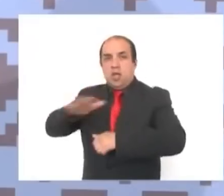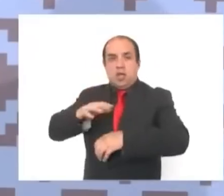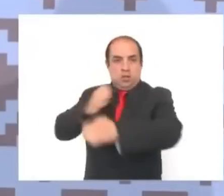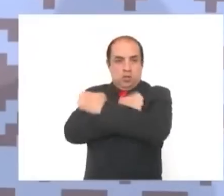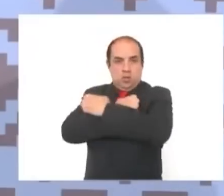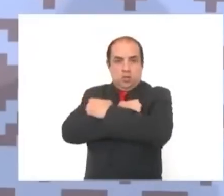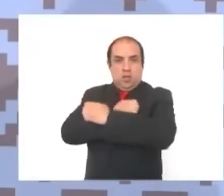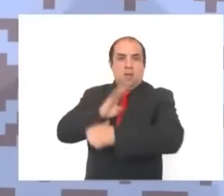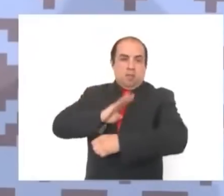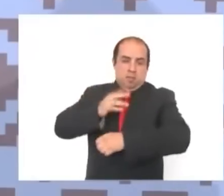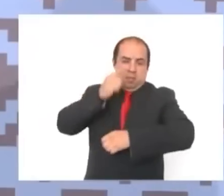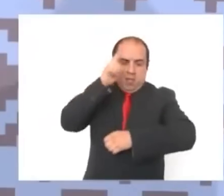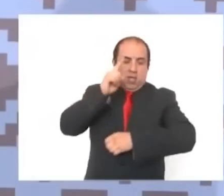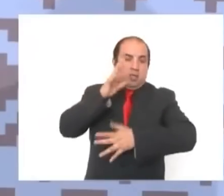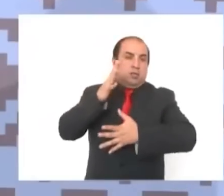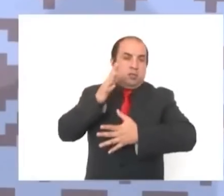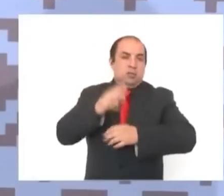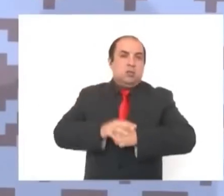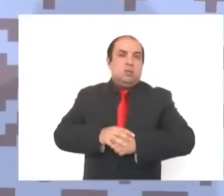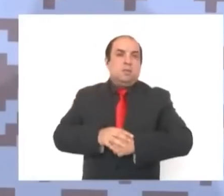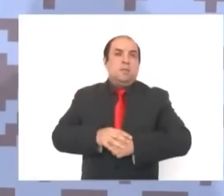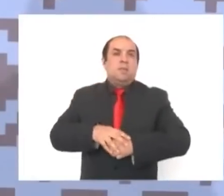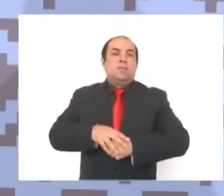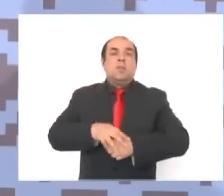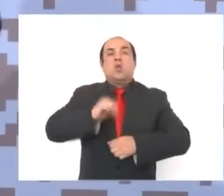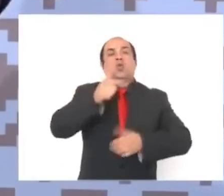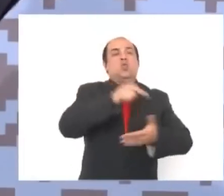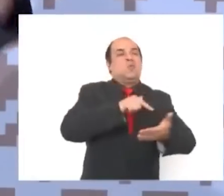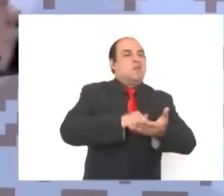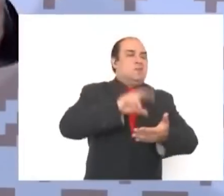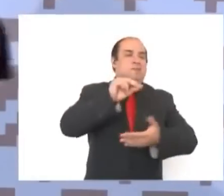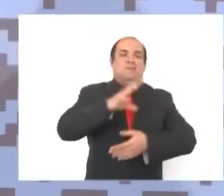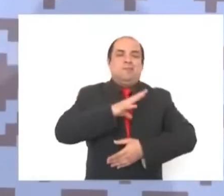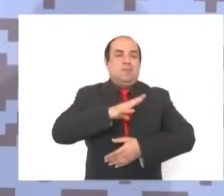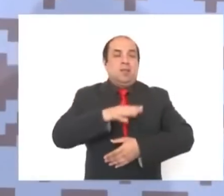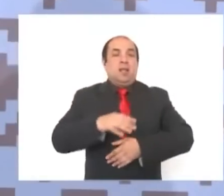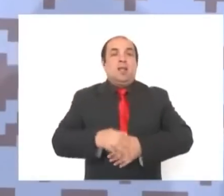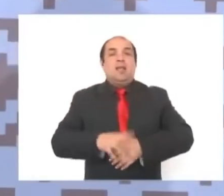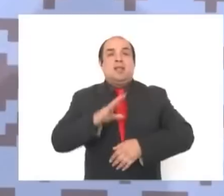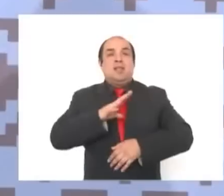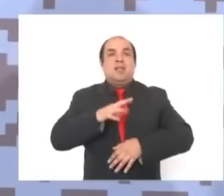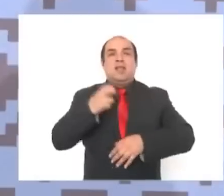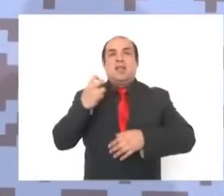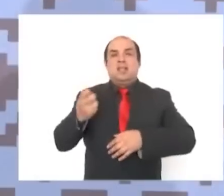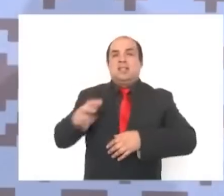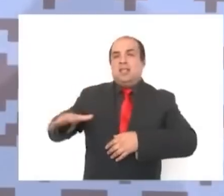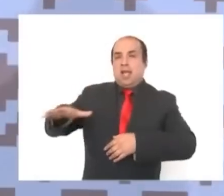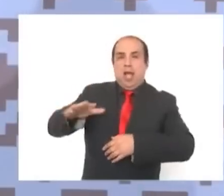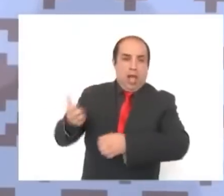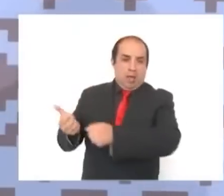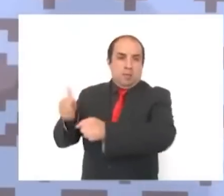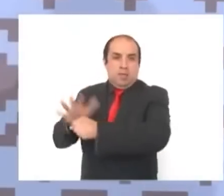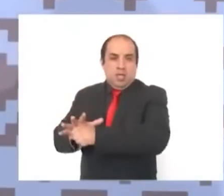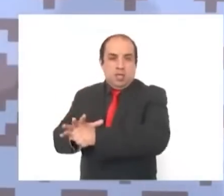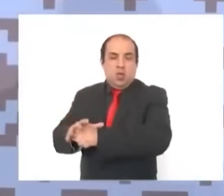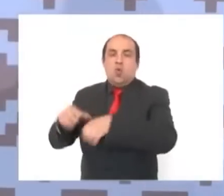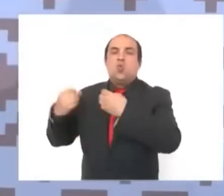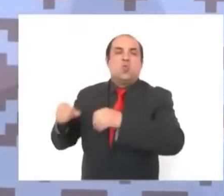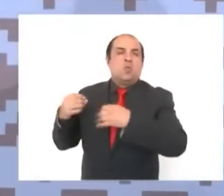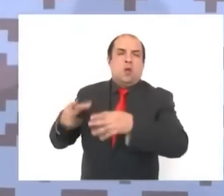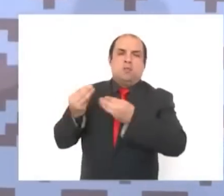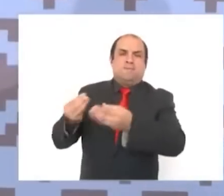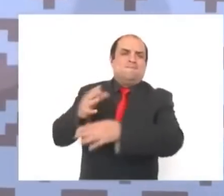otros lugares, en otras instituciones no se ve así y la burocracia ocupa una gran parte de las áreas que